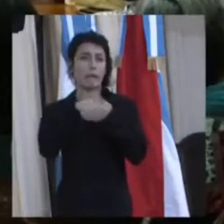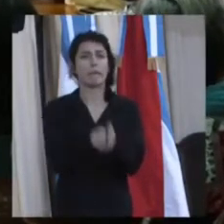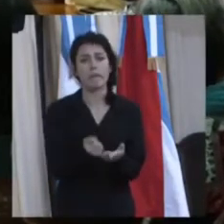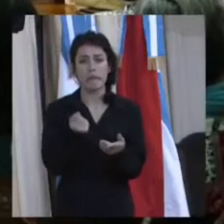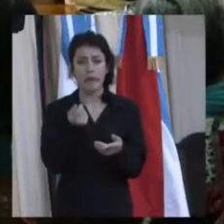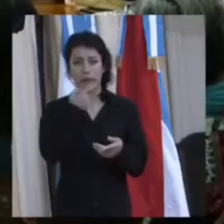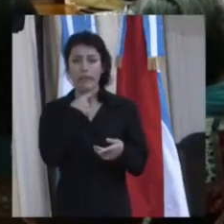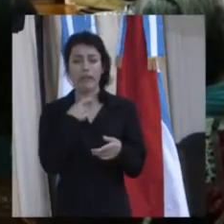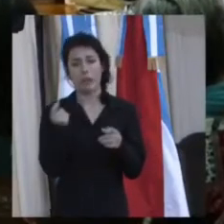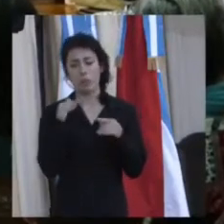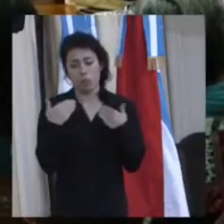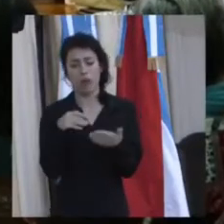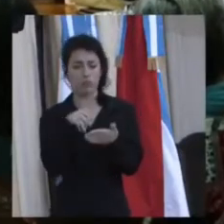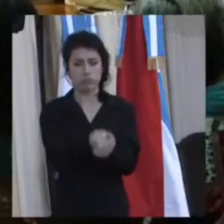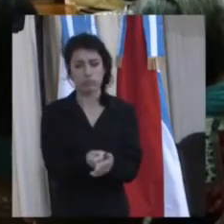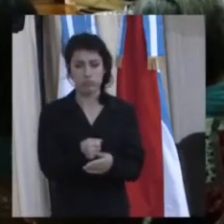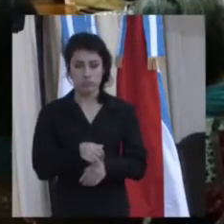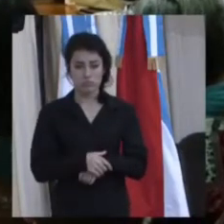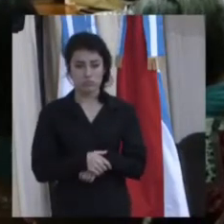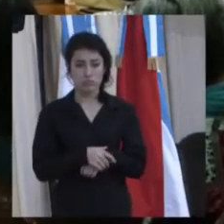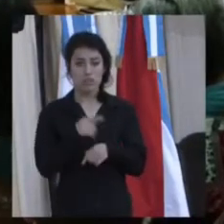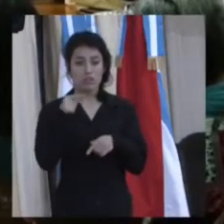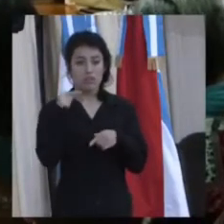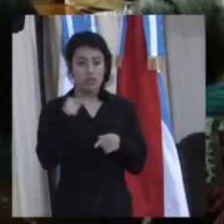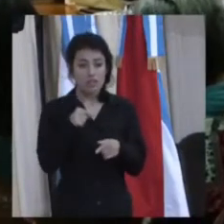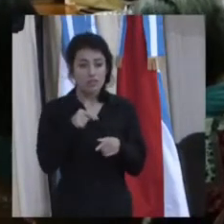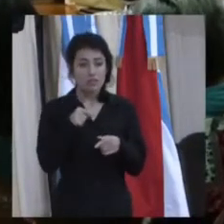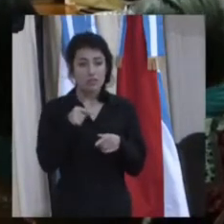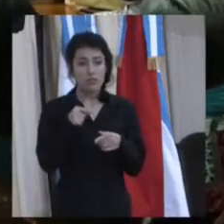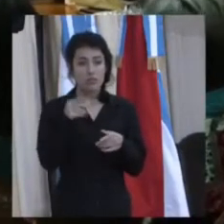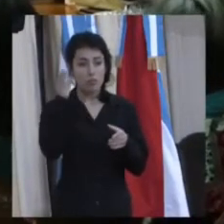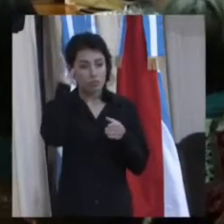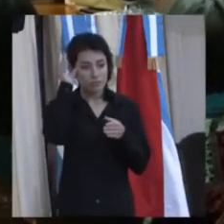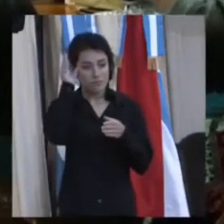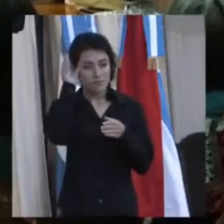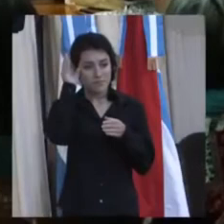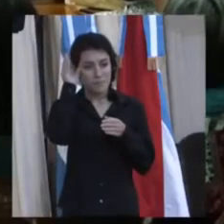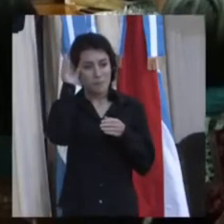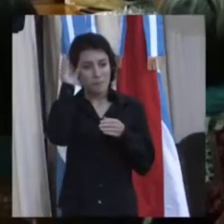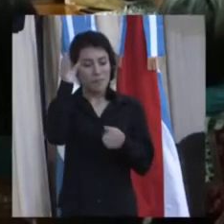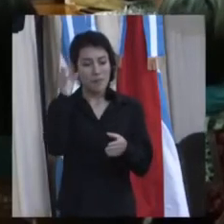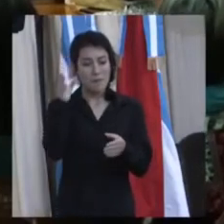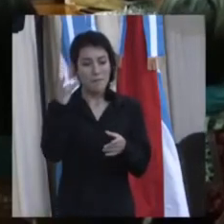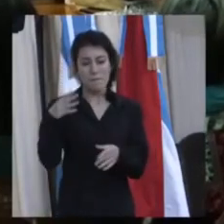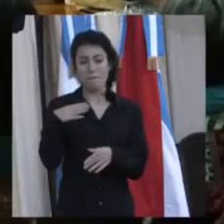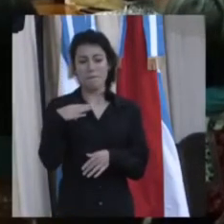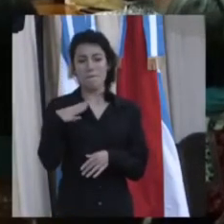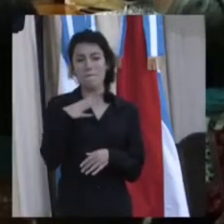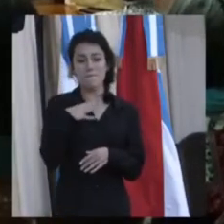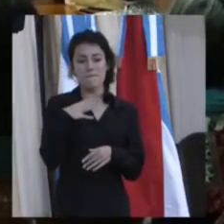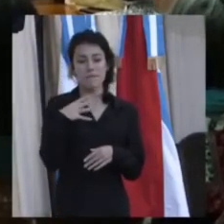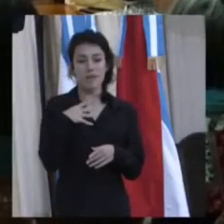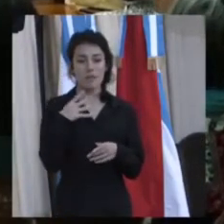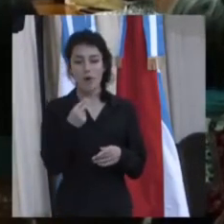gana. Se trata, pues, en términos precisos, de una bulliciosa y prosopopéyica holganza decretada por los hijos de